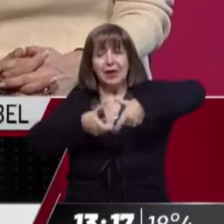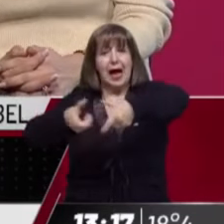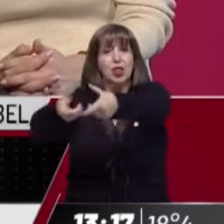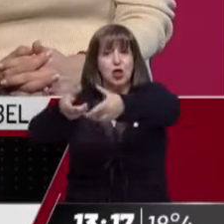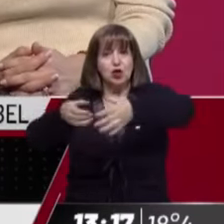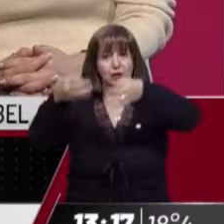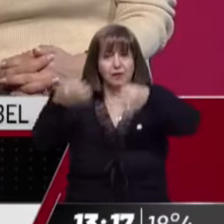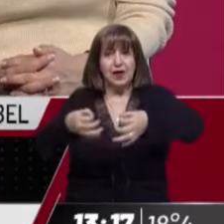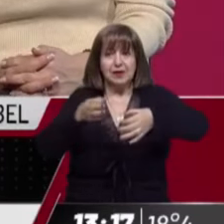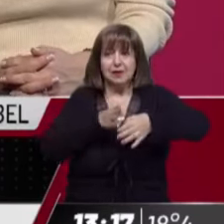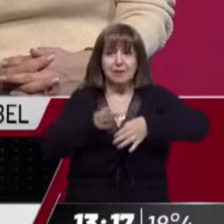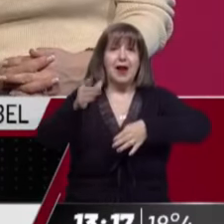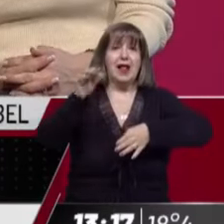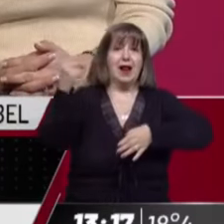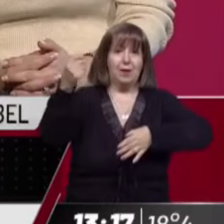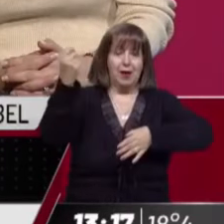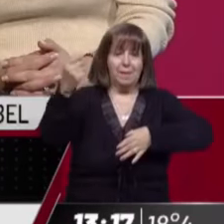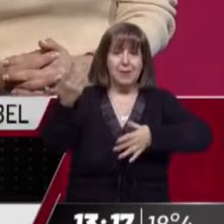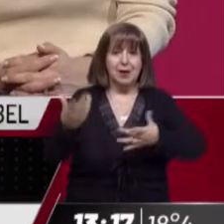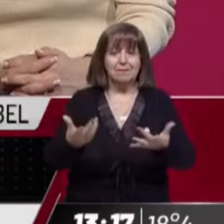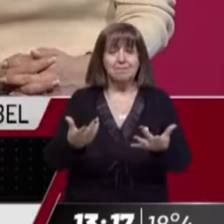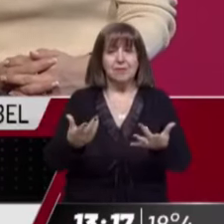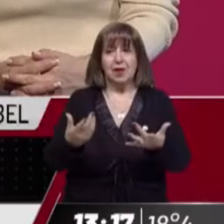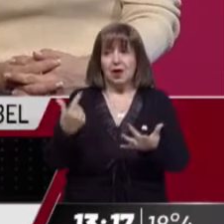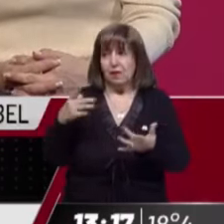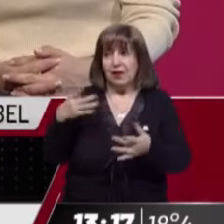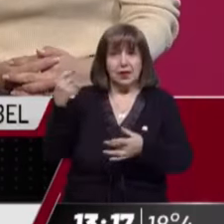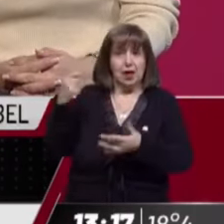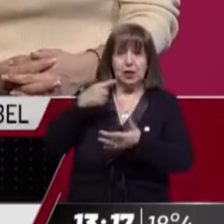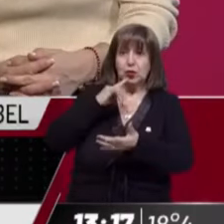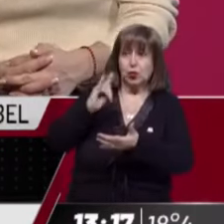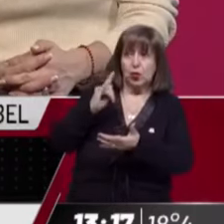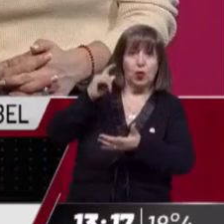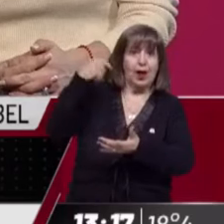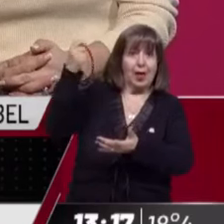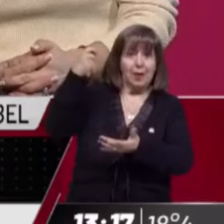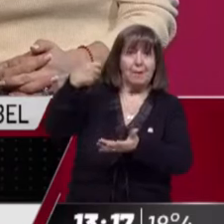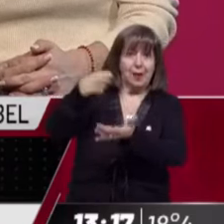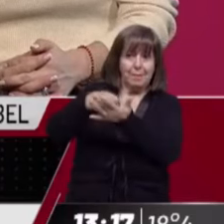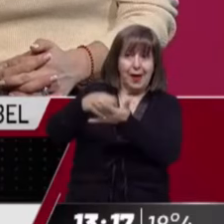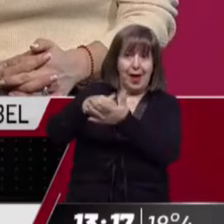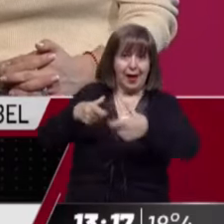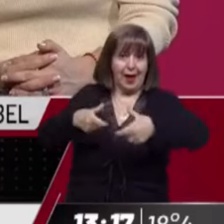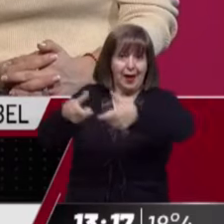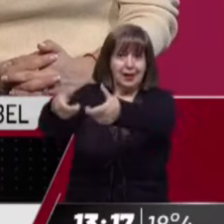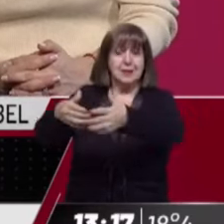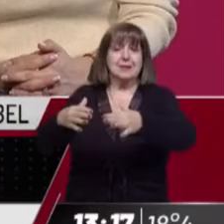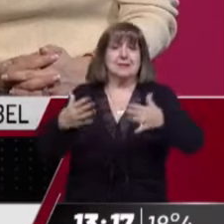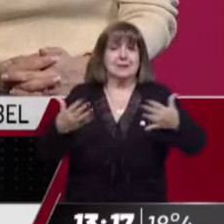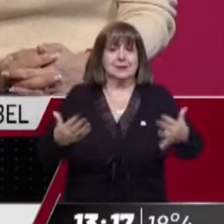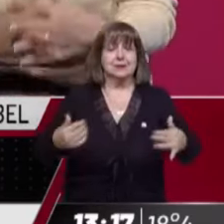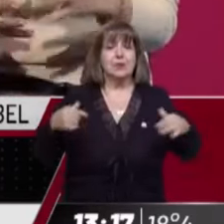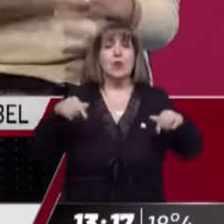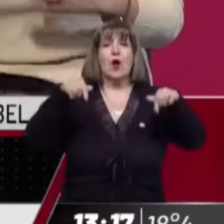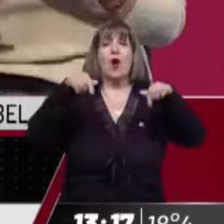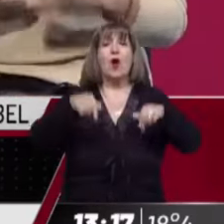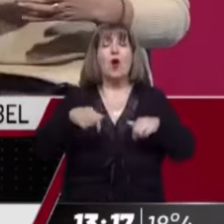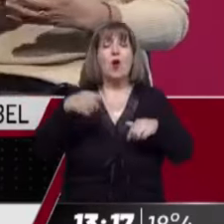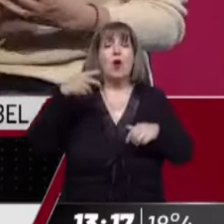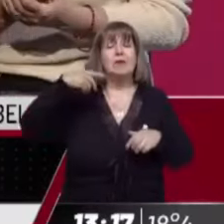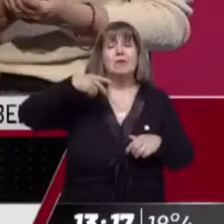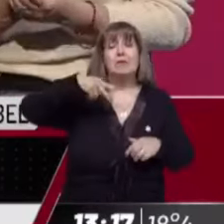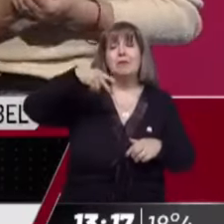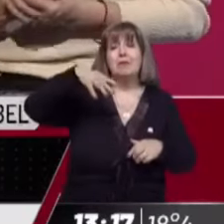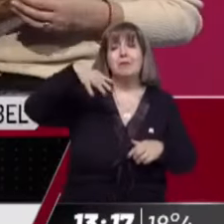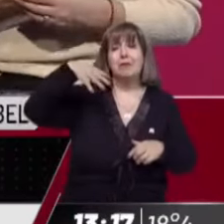en la salida anterior, ¿no? No tenías previsto tal vez llegar a esta promesa de bandera de algunos pampeanos y te lo encontraste de